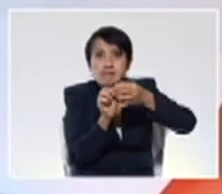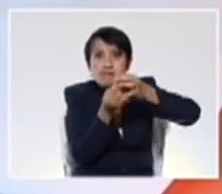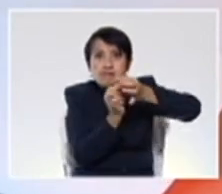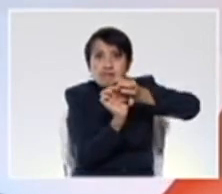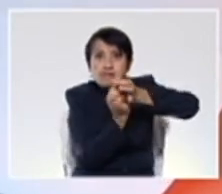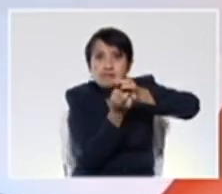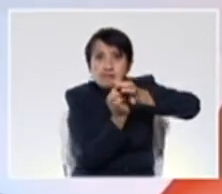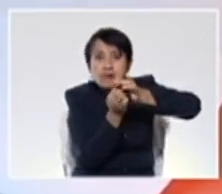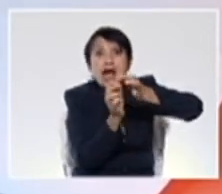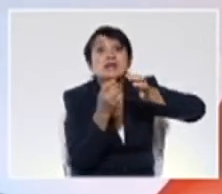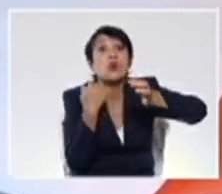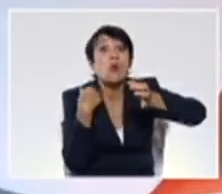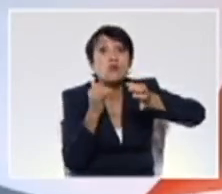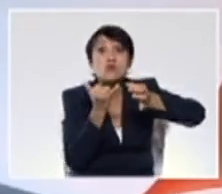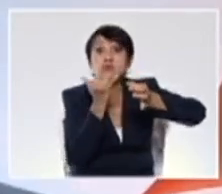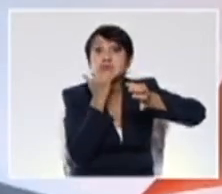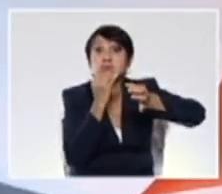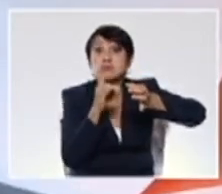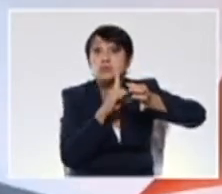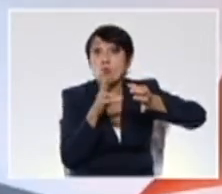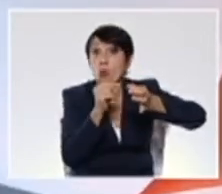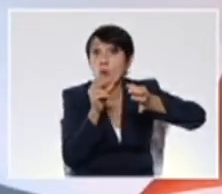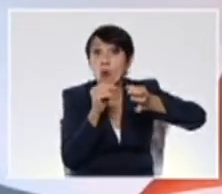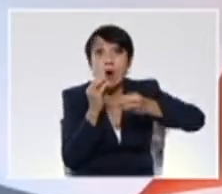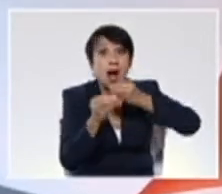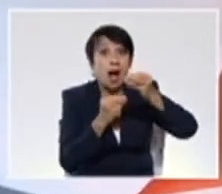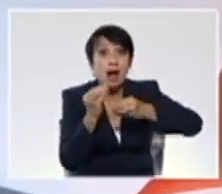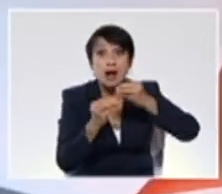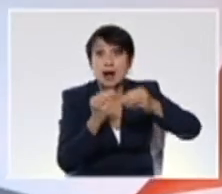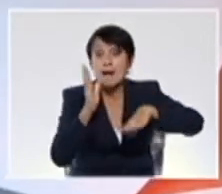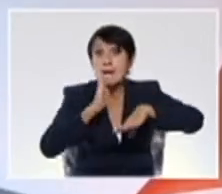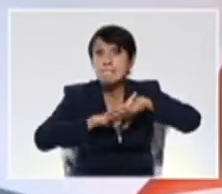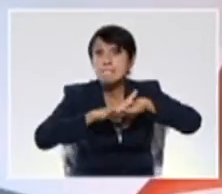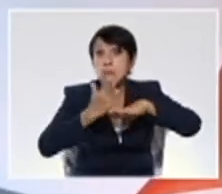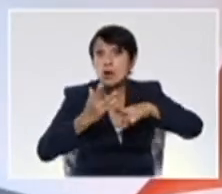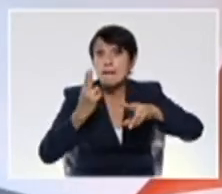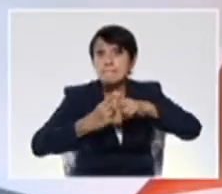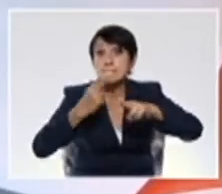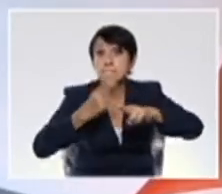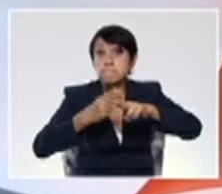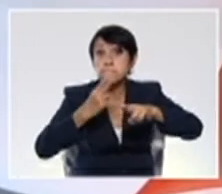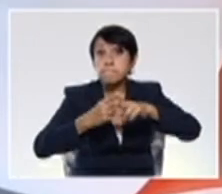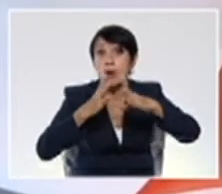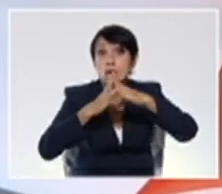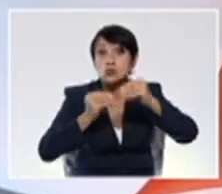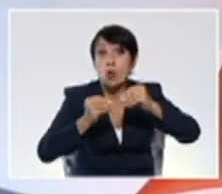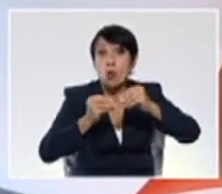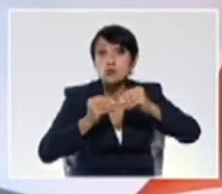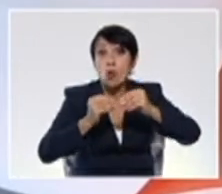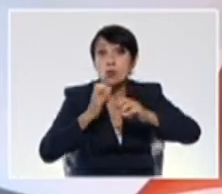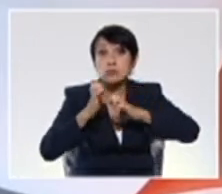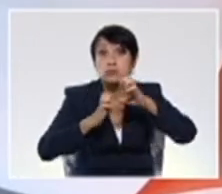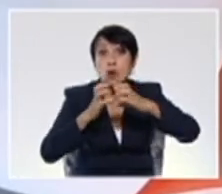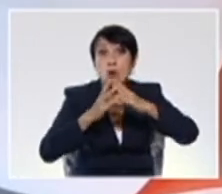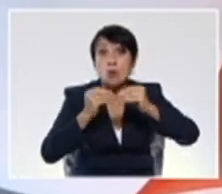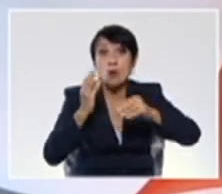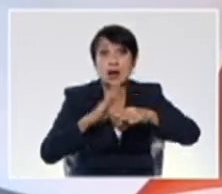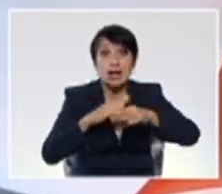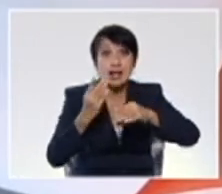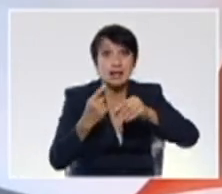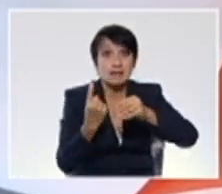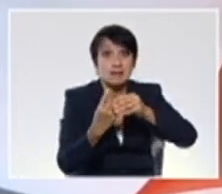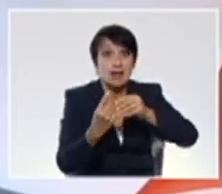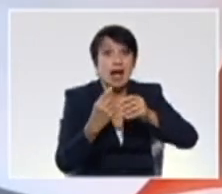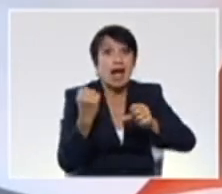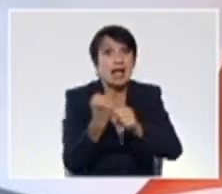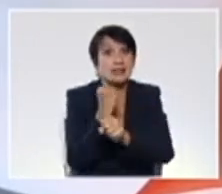es un error, eso no se debe hacer porque estoy poniendo en riesgo la revolución que hace la licuadora